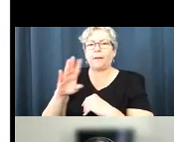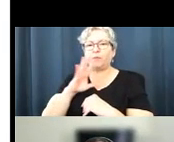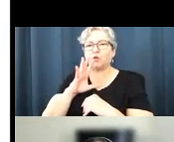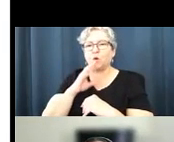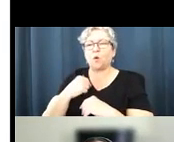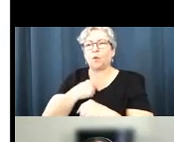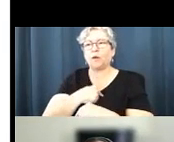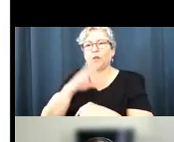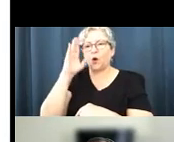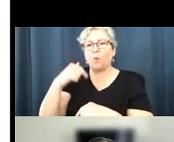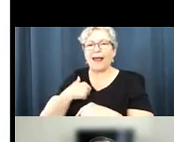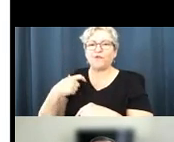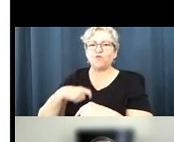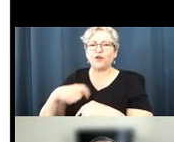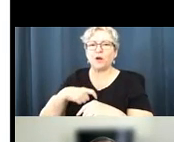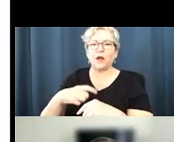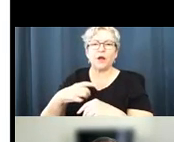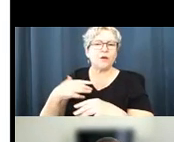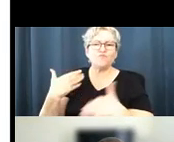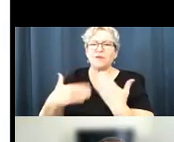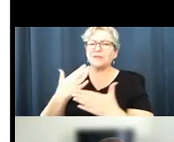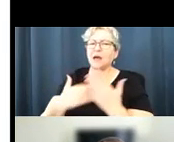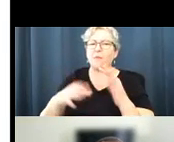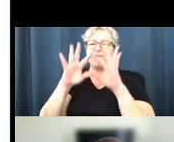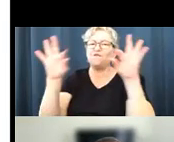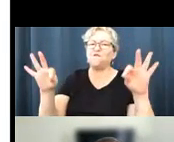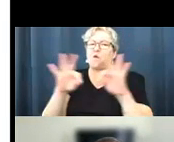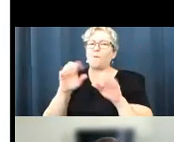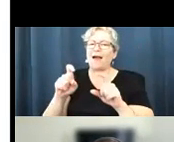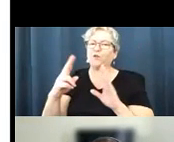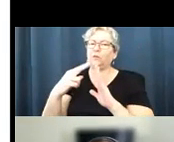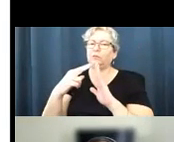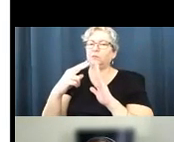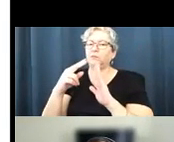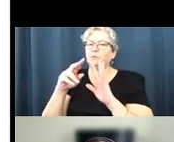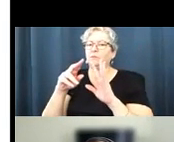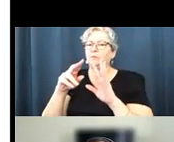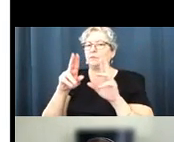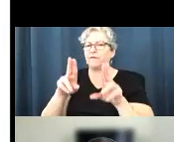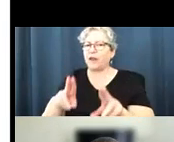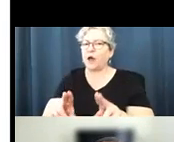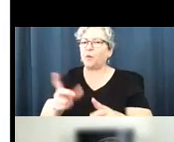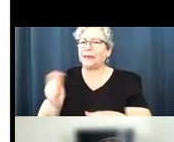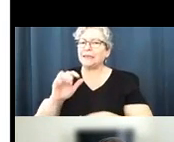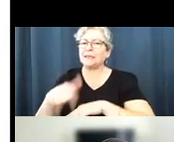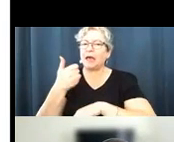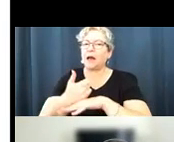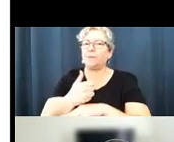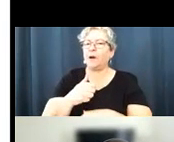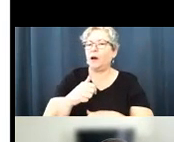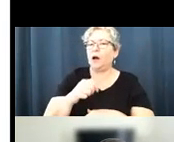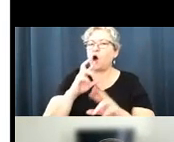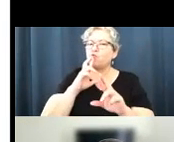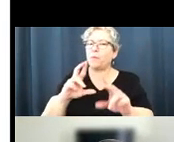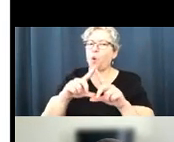si nosotros sabemos que tenemos un proceso de registro o un formulario que hay que llenar, entonces podemos hacer una